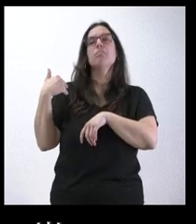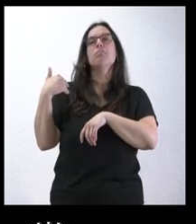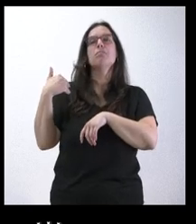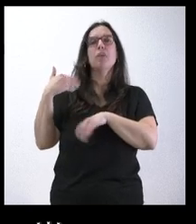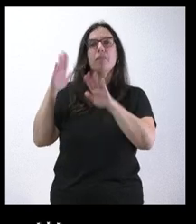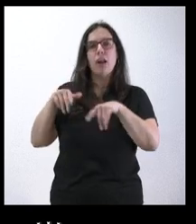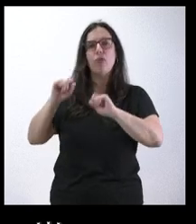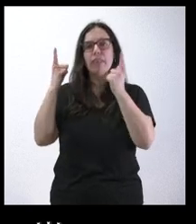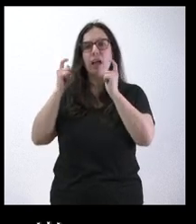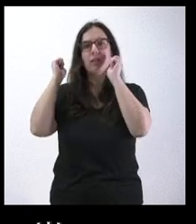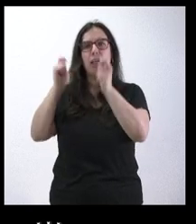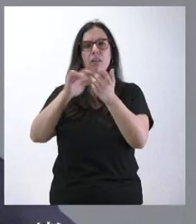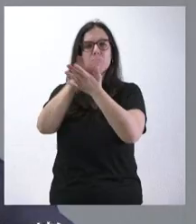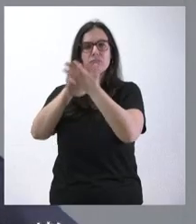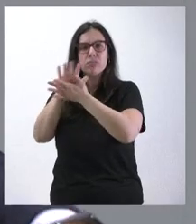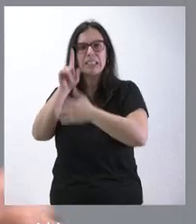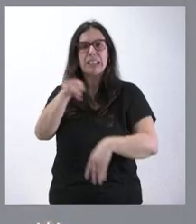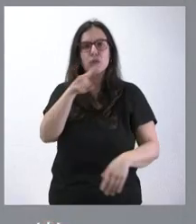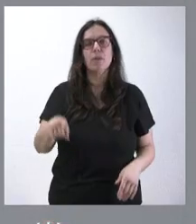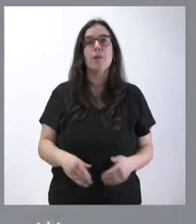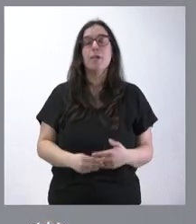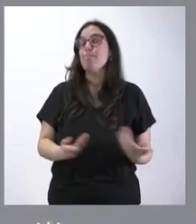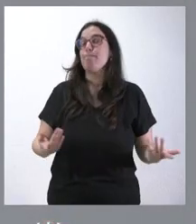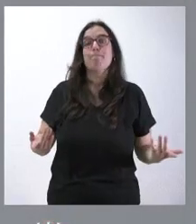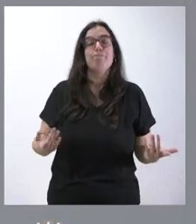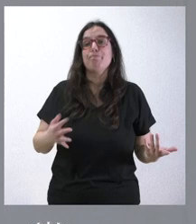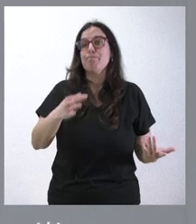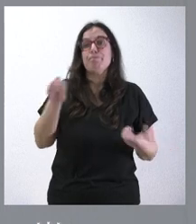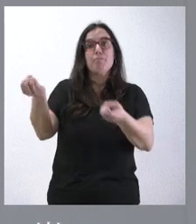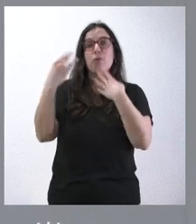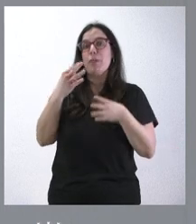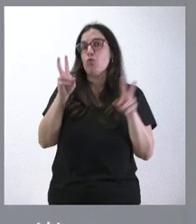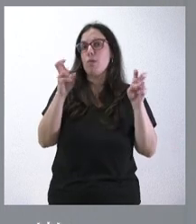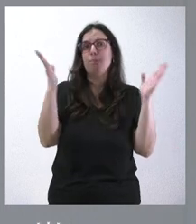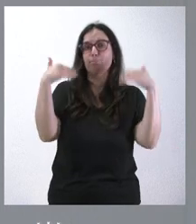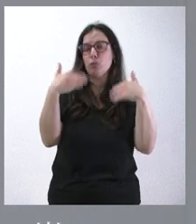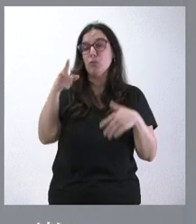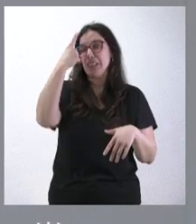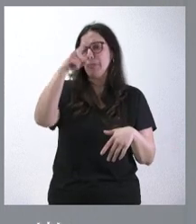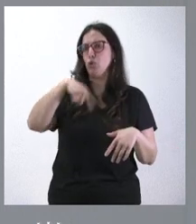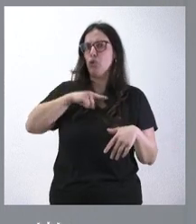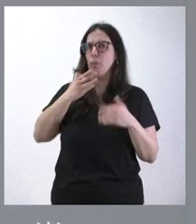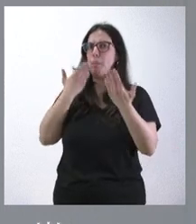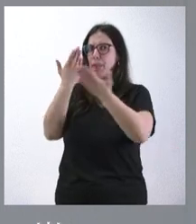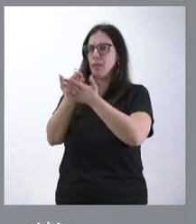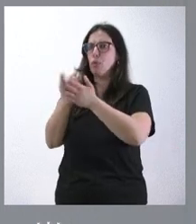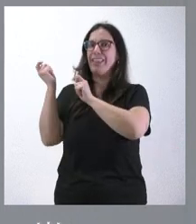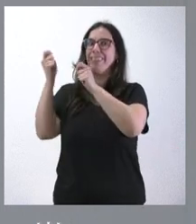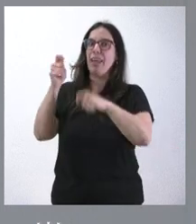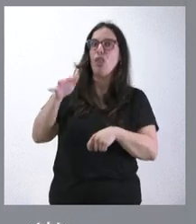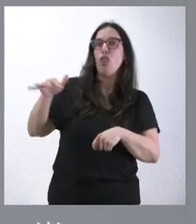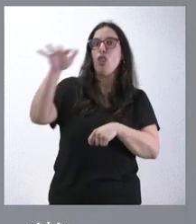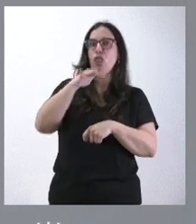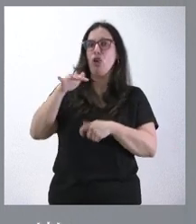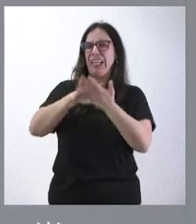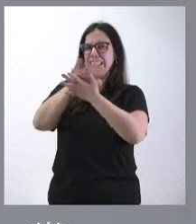Muchas gracias Pues no hemos tenido ninguna información nueva saben ustedes que lo pedimos que se calificara como zona